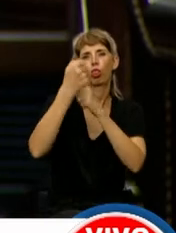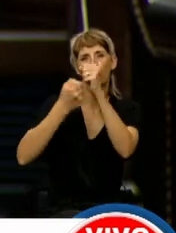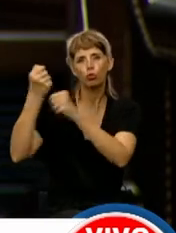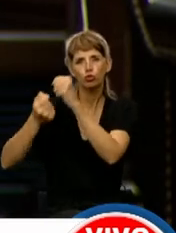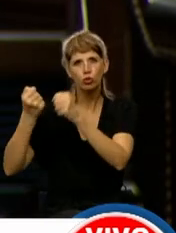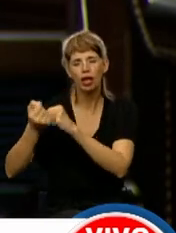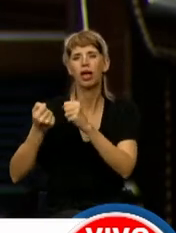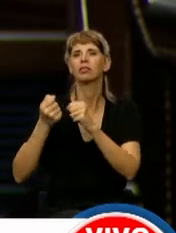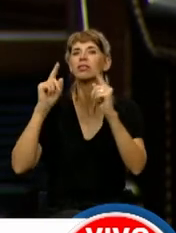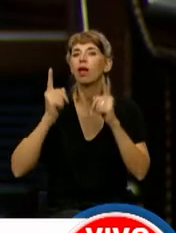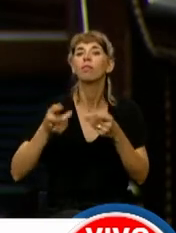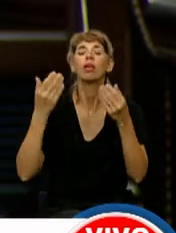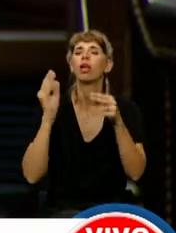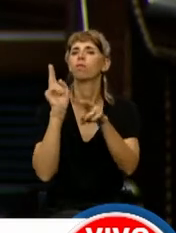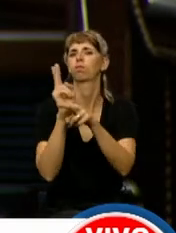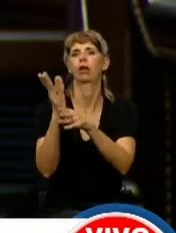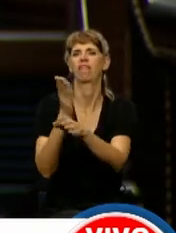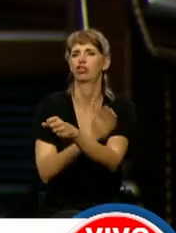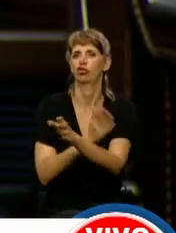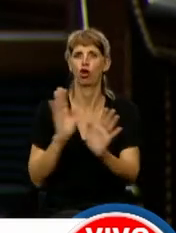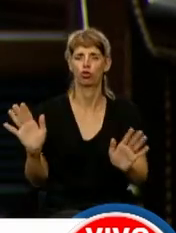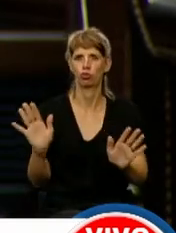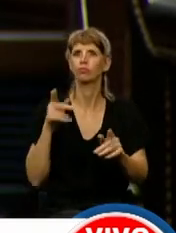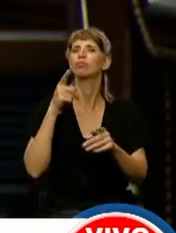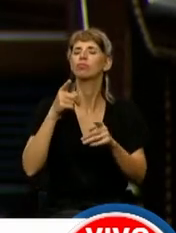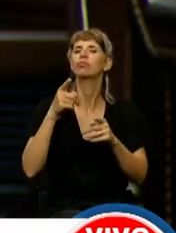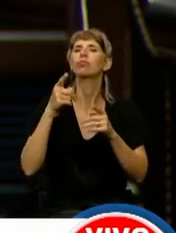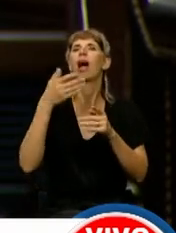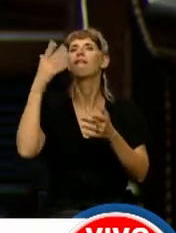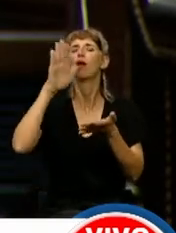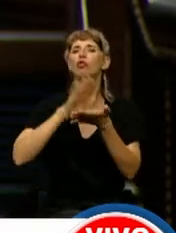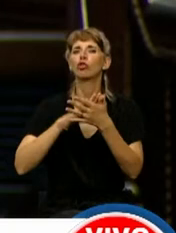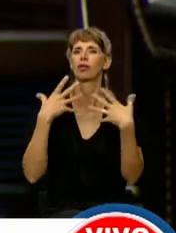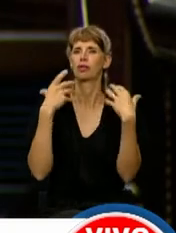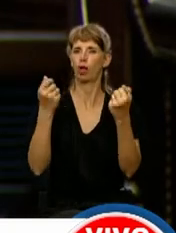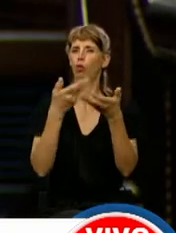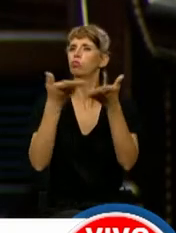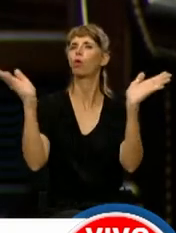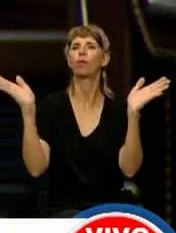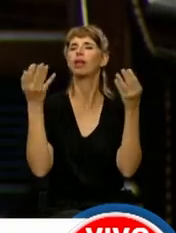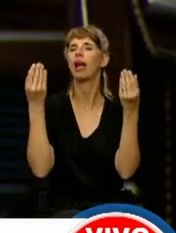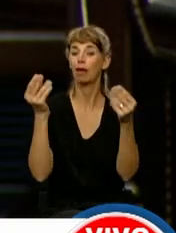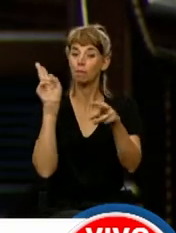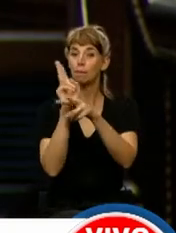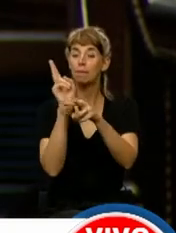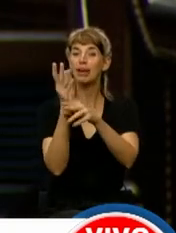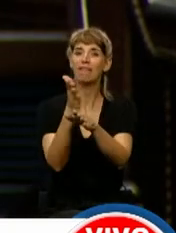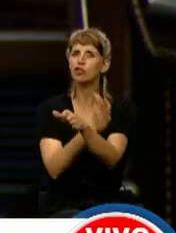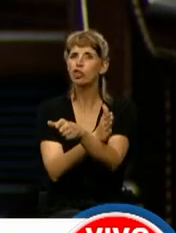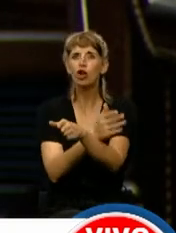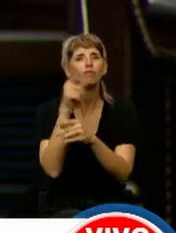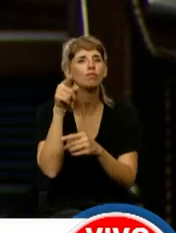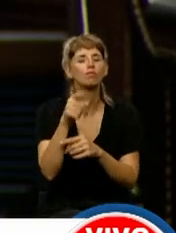fundamentalmente es prevención y cuando hablamos de salud pública la prevención ocupa un rol fundamental